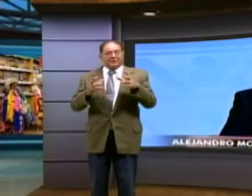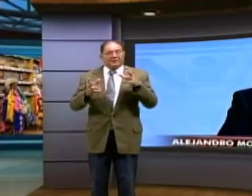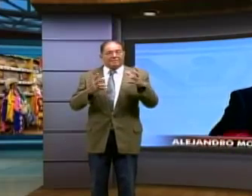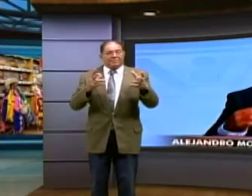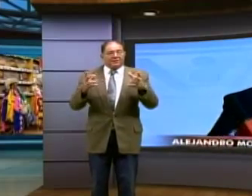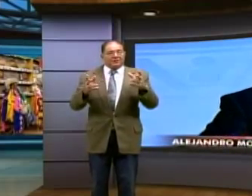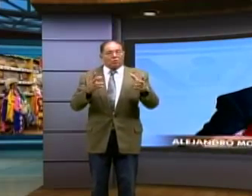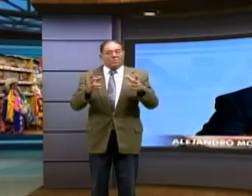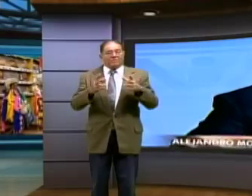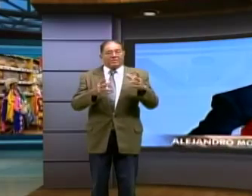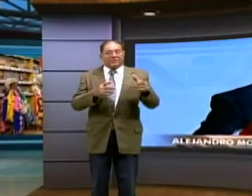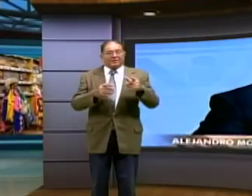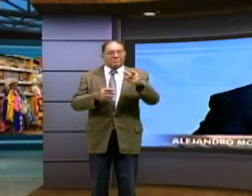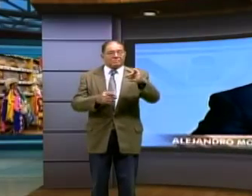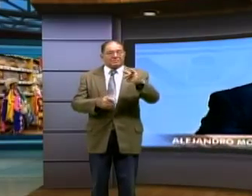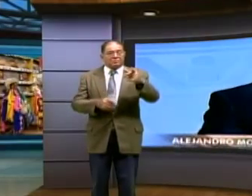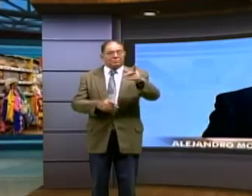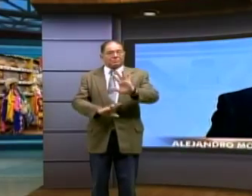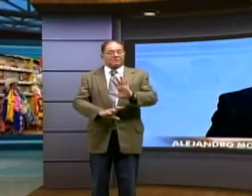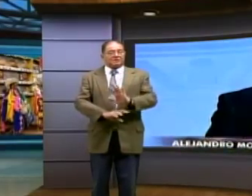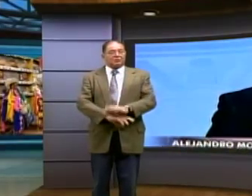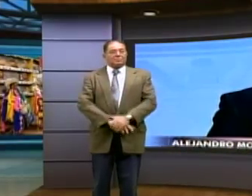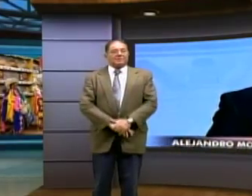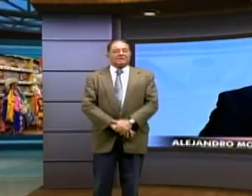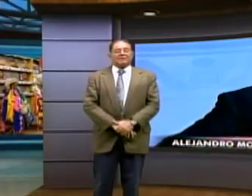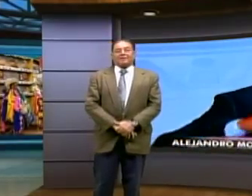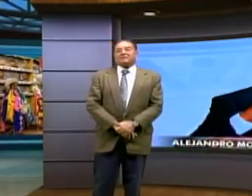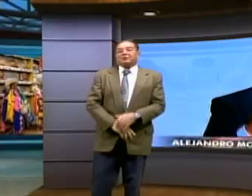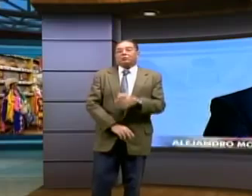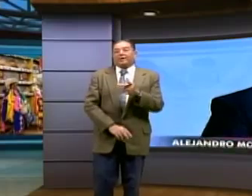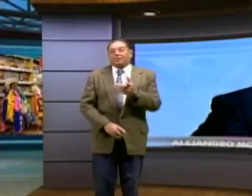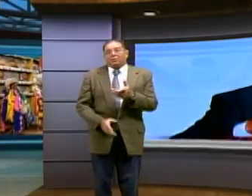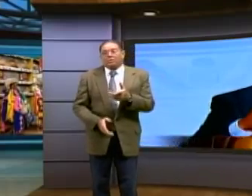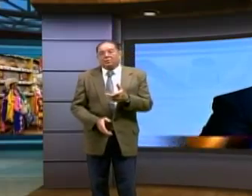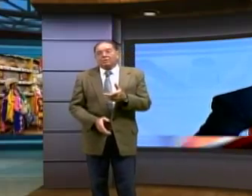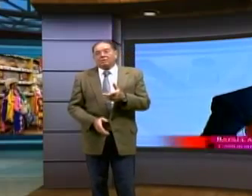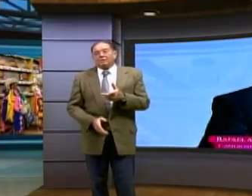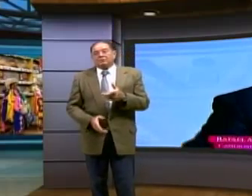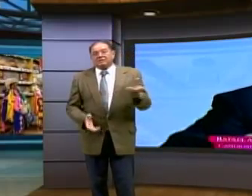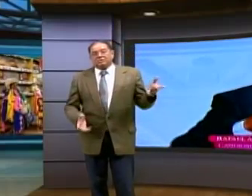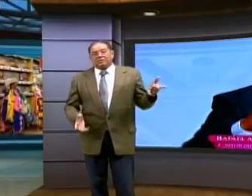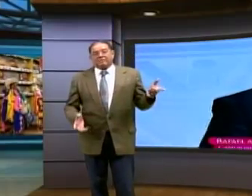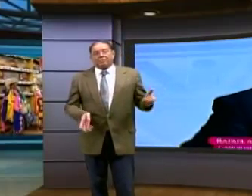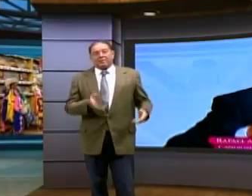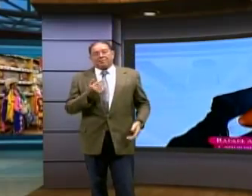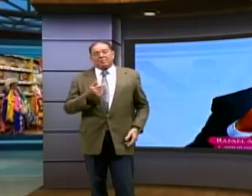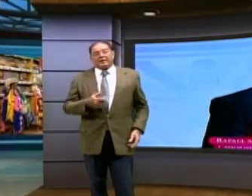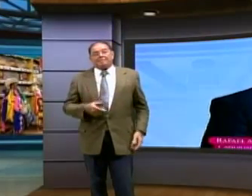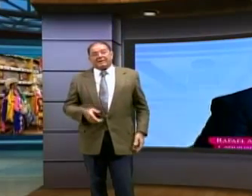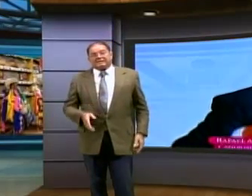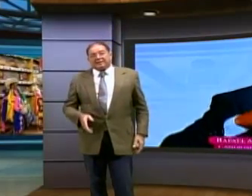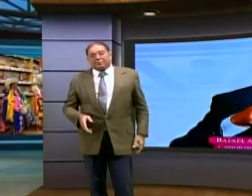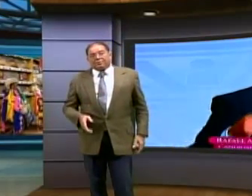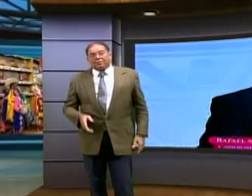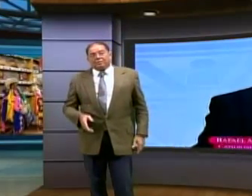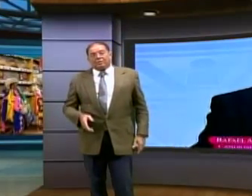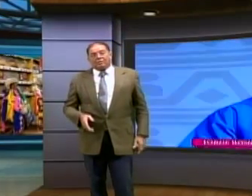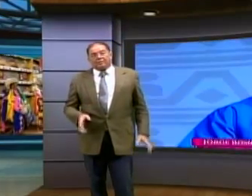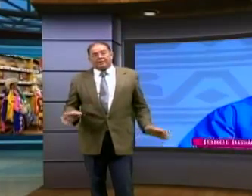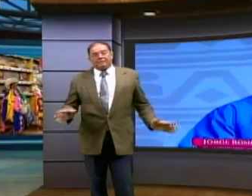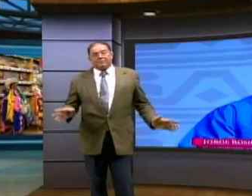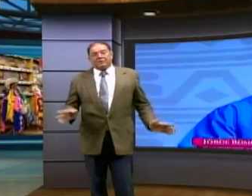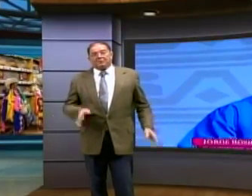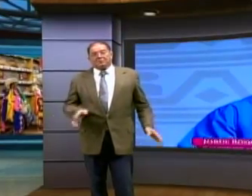pues, de cómo enfrentar estos asuntos. ¿Cómo se dice que para ser torero, dice un refrán por ahí, primero hay que parecerlo,